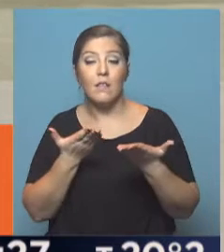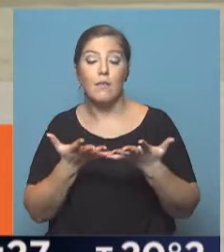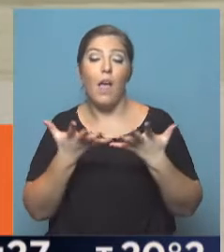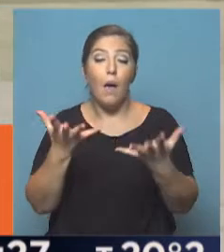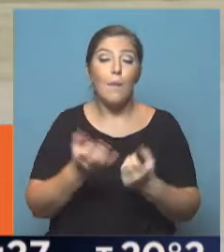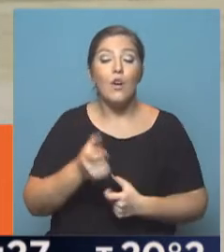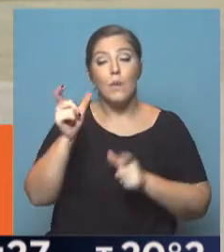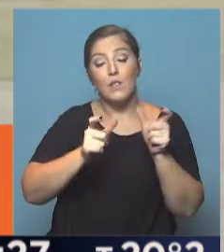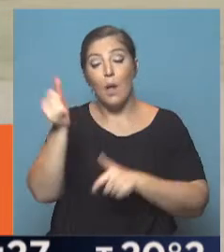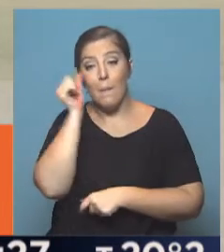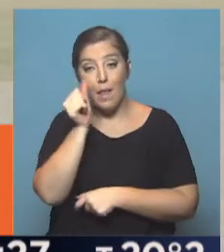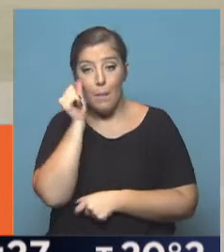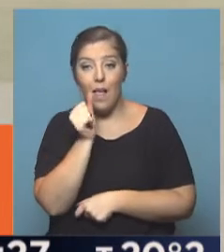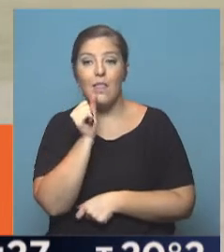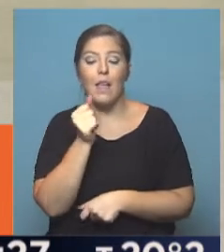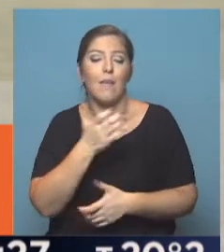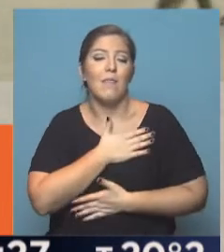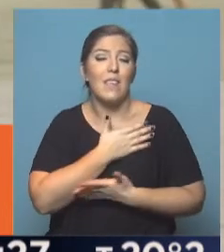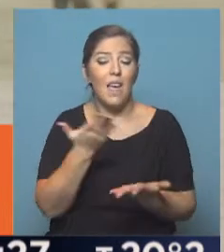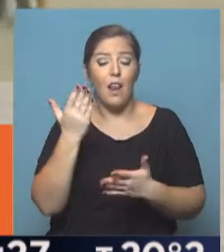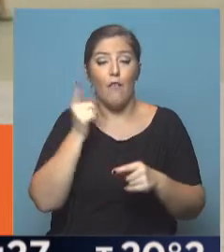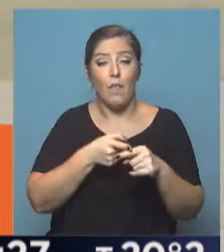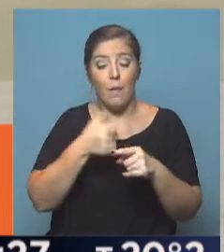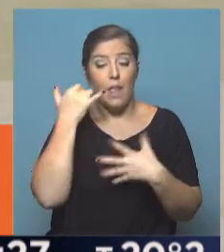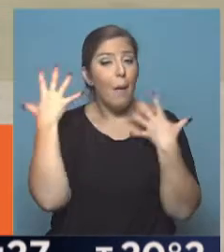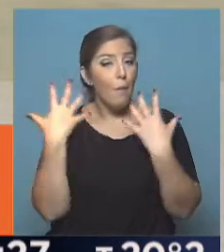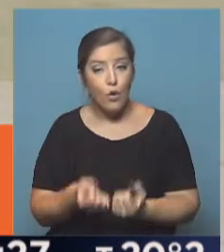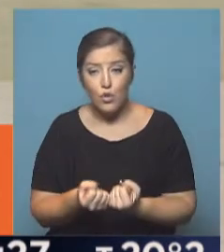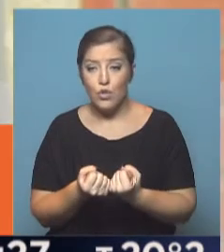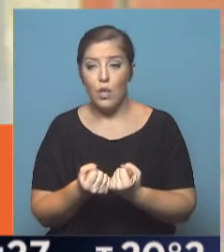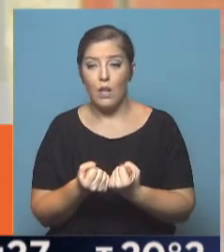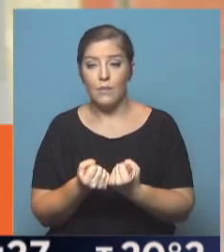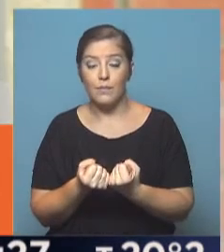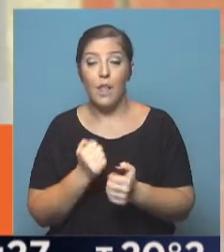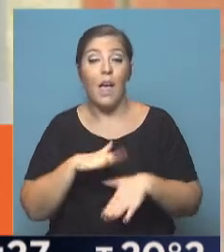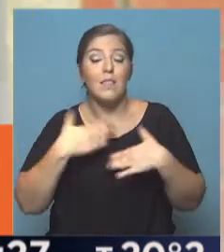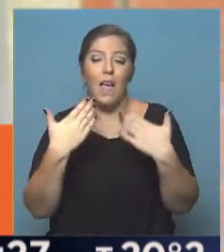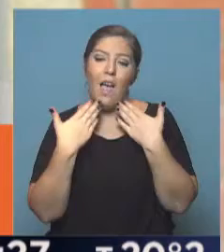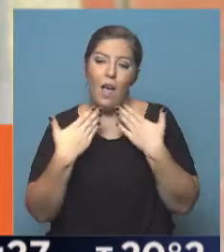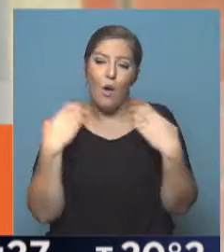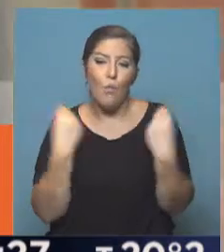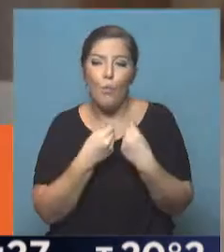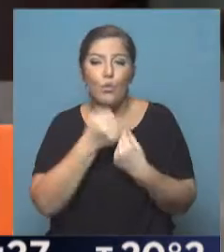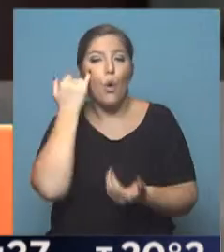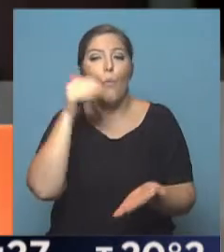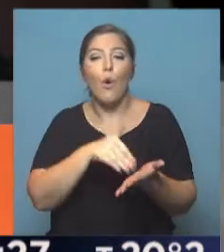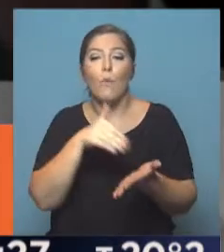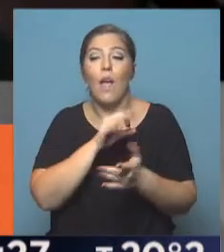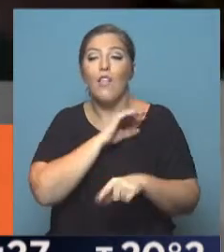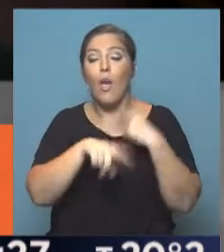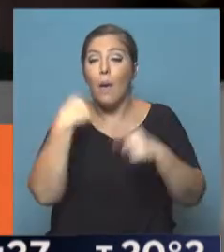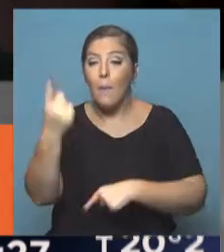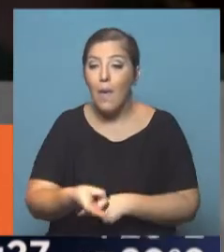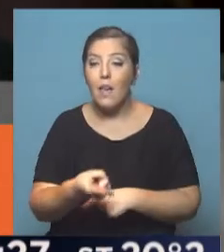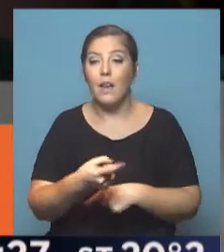solidaridad de la gente de Mar del Plata, que tanto quiere al festival y tanto lo apoya. Así que les agradezco mucho y les prometo que el año